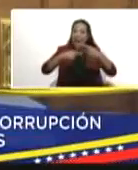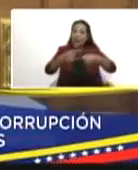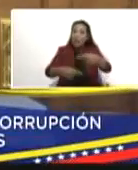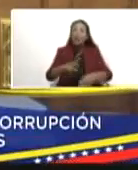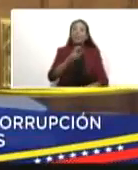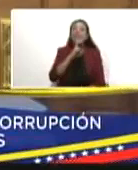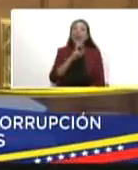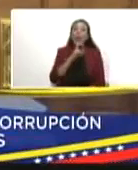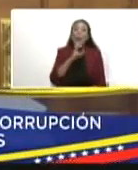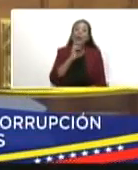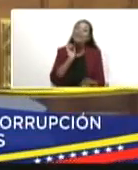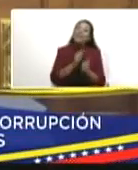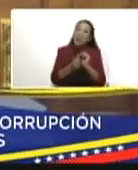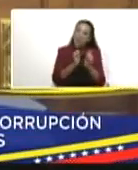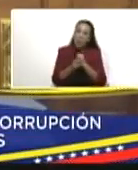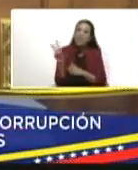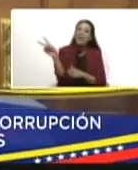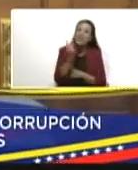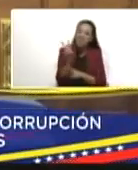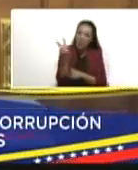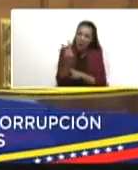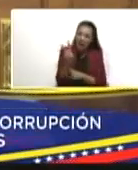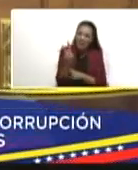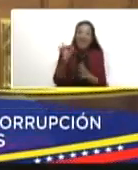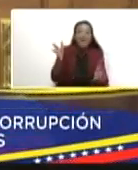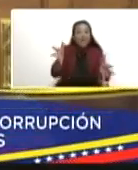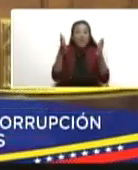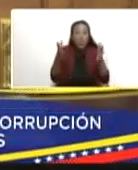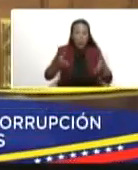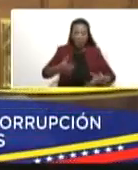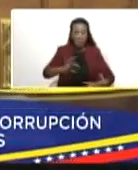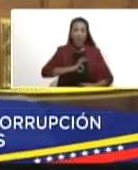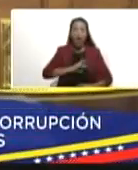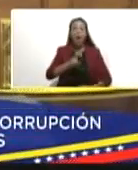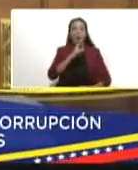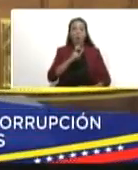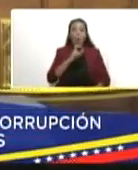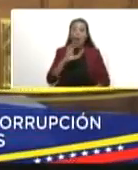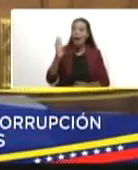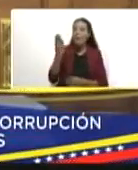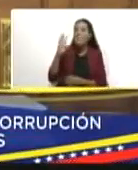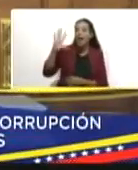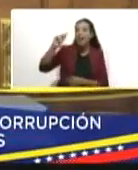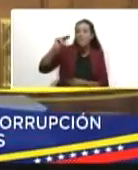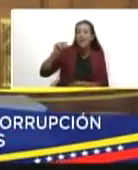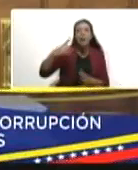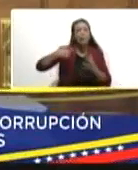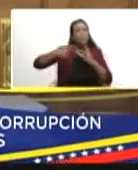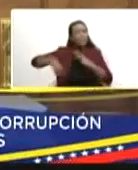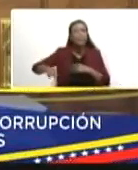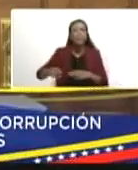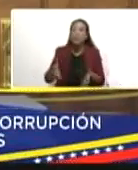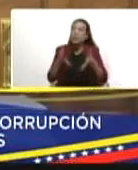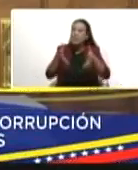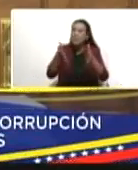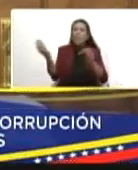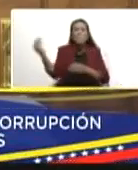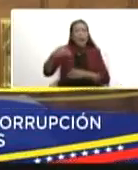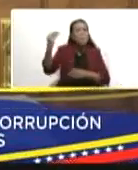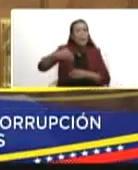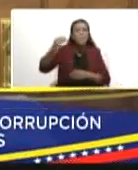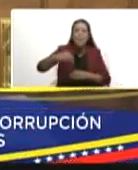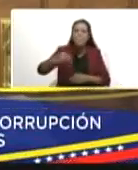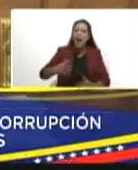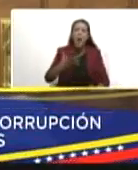oro en el deporte venezolano las victorias alcanzadas por nuestra generación de oro deportivo nos siguen llegando